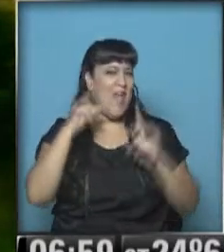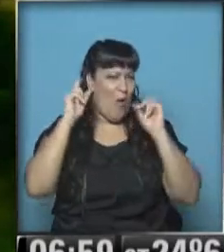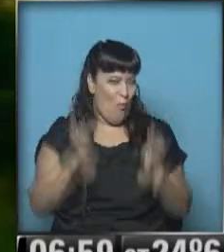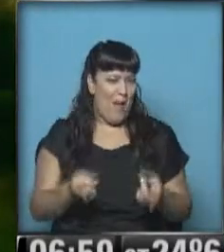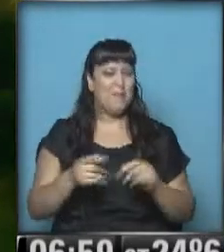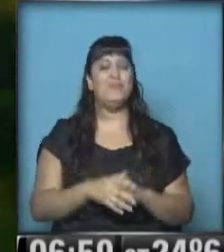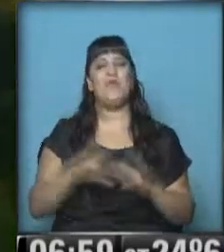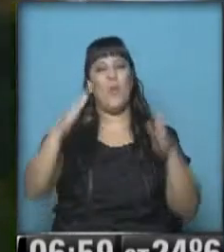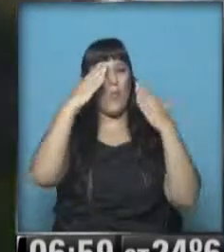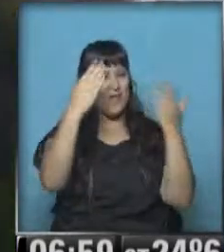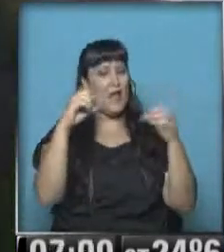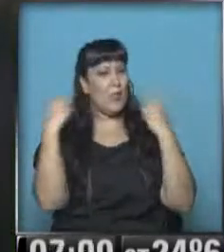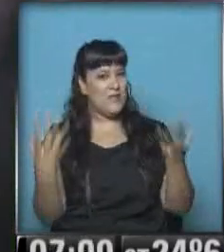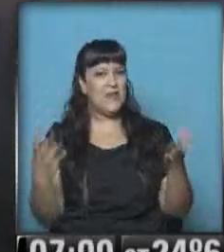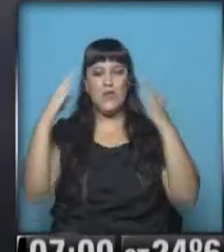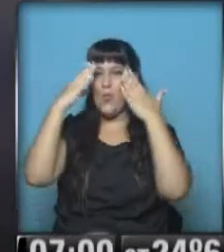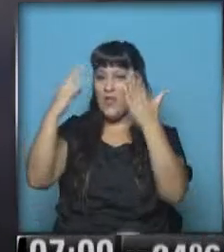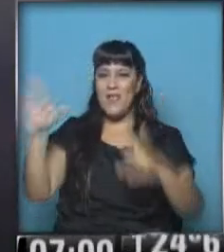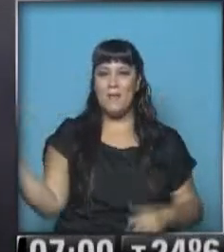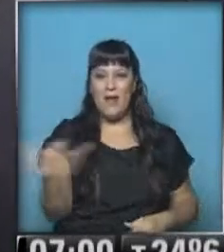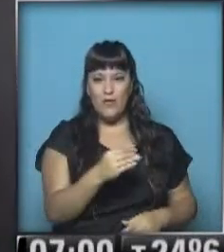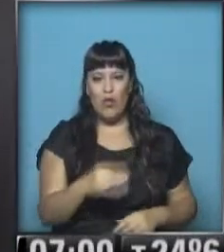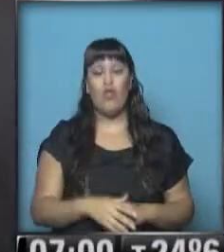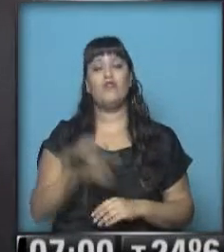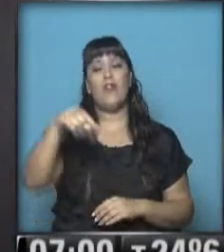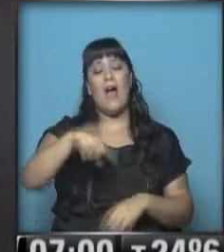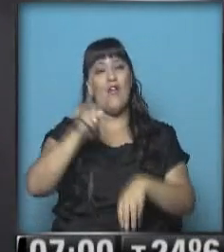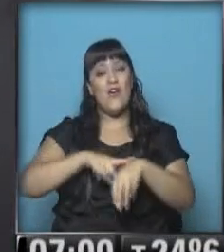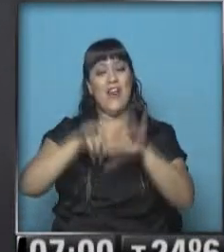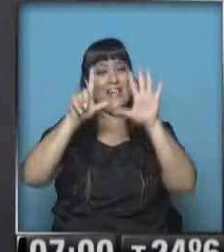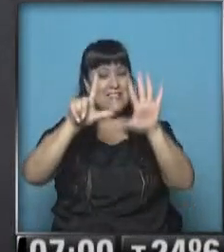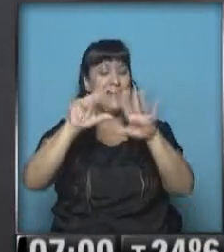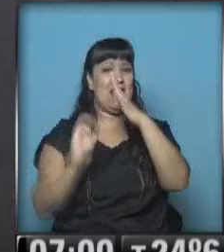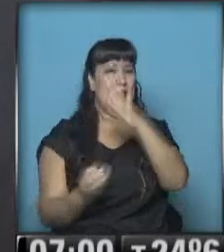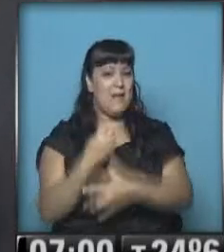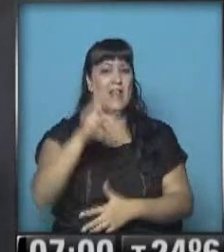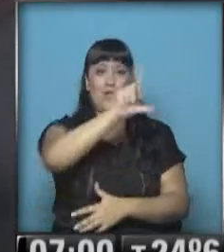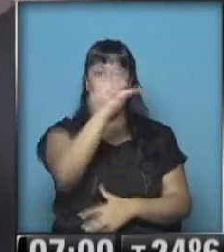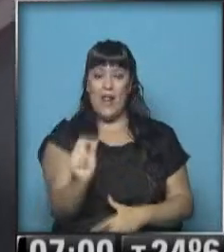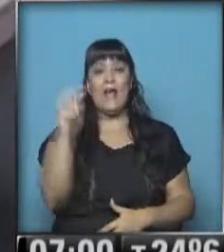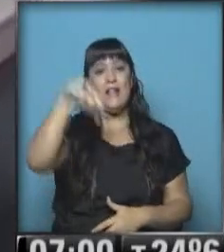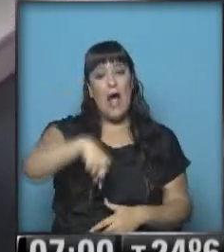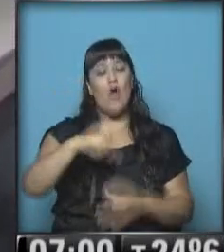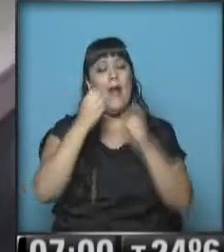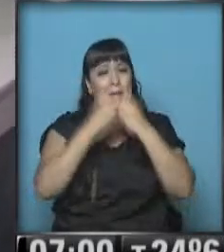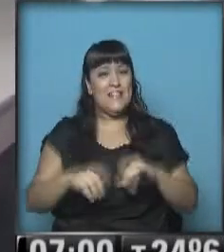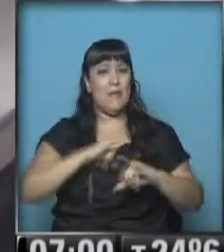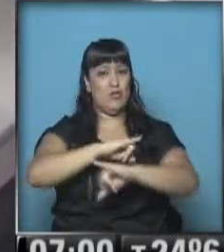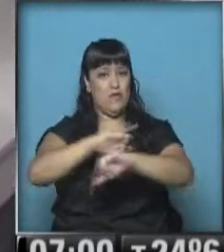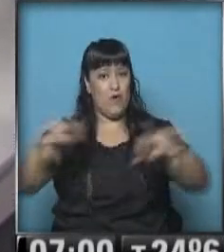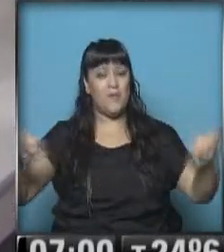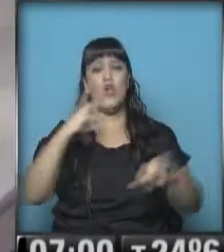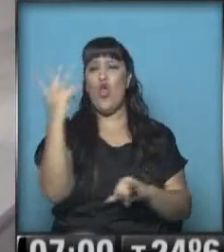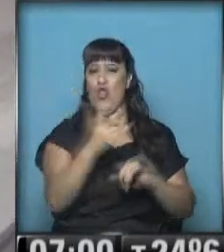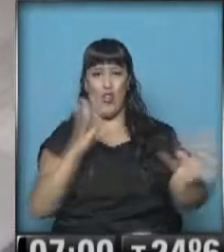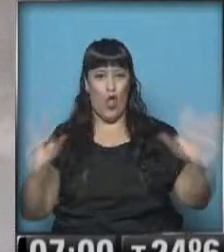día, ¿cómo estás? Buen día, Lourdes, buen día para todos. 7 de la mañana en toda la República Argentina, momento de arrancar con la información. 2 horas